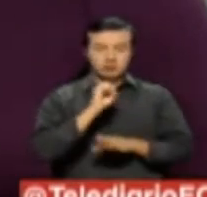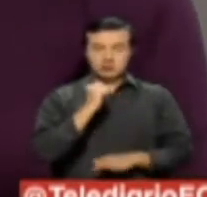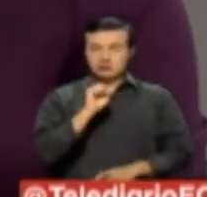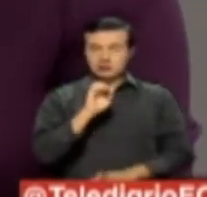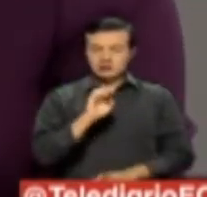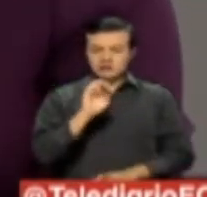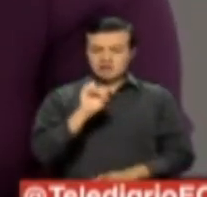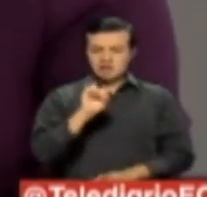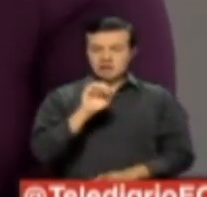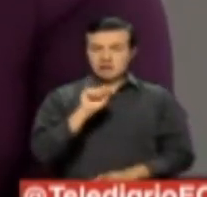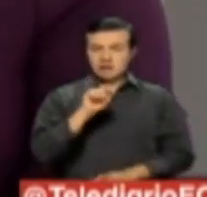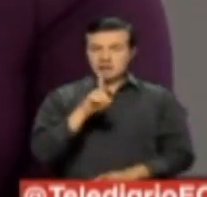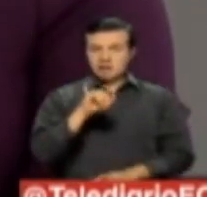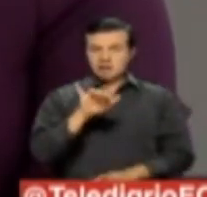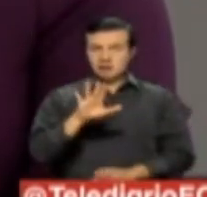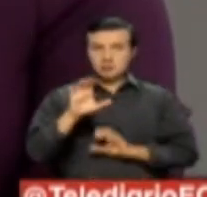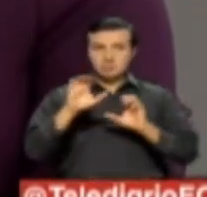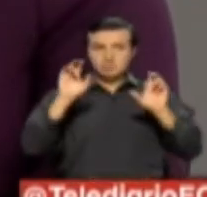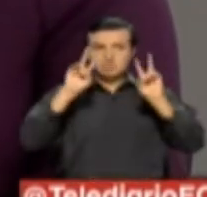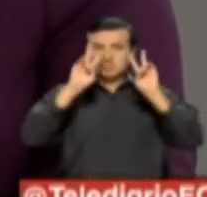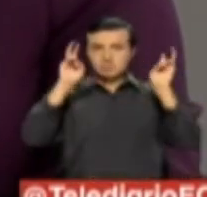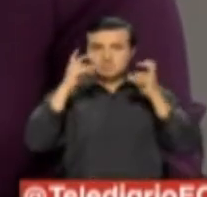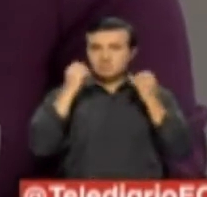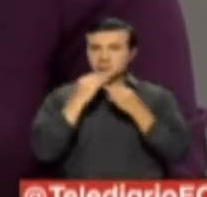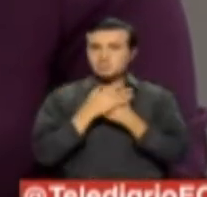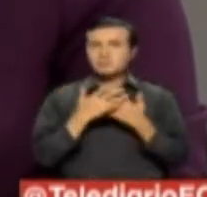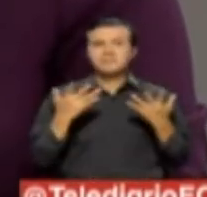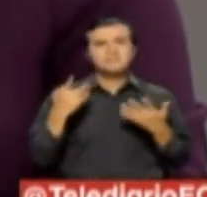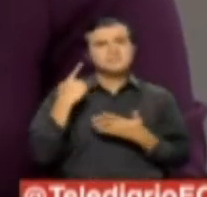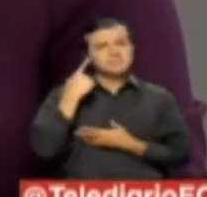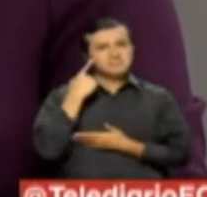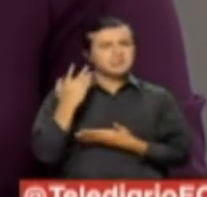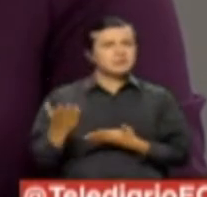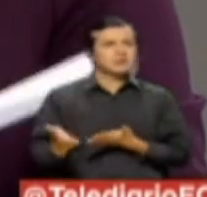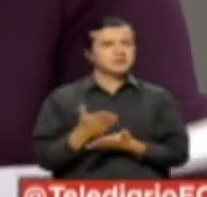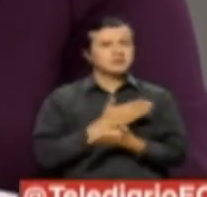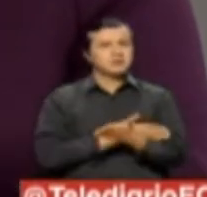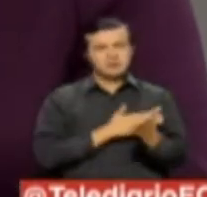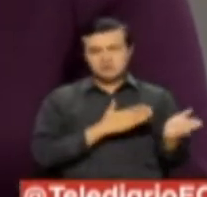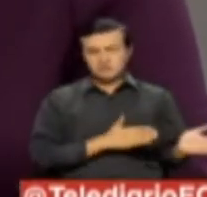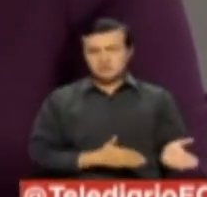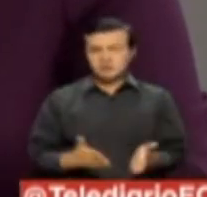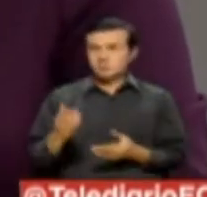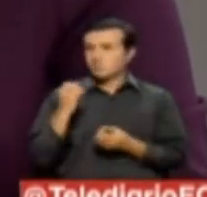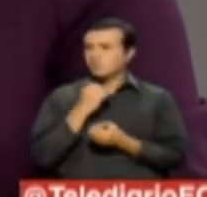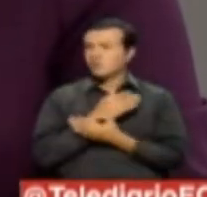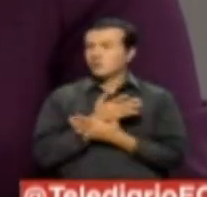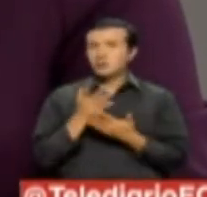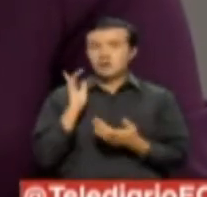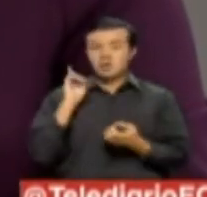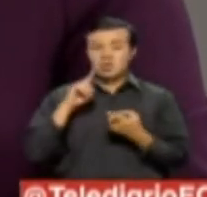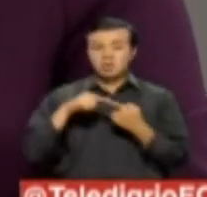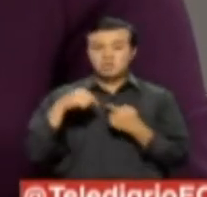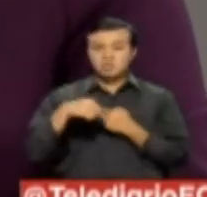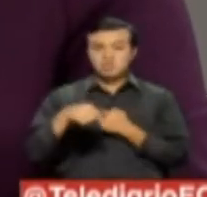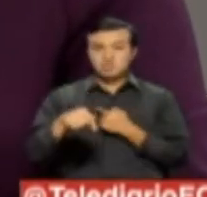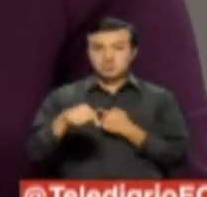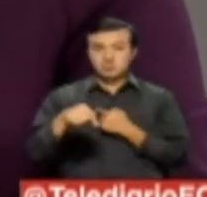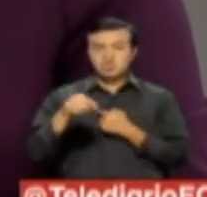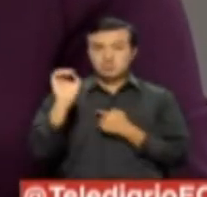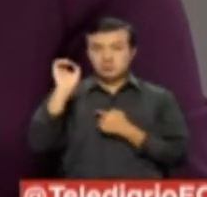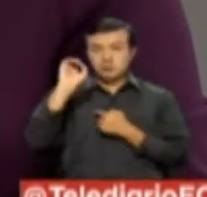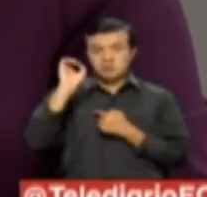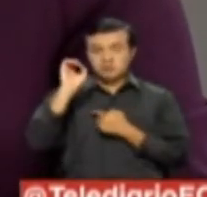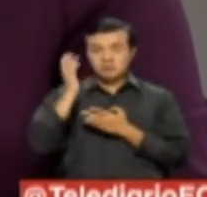dialogar hemos en pocos minutos sobre este interesante tema pero vamos a dar un antecedente a través del siguiente reportaje porque hasta el próximo octubre